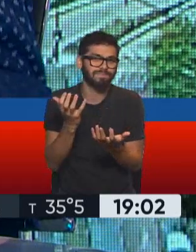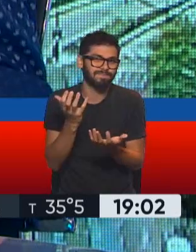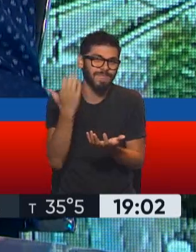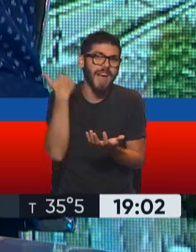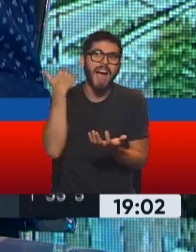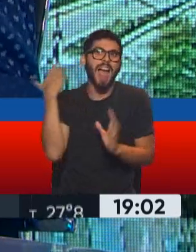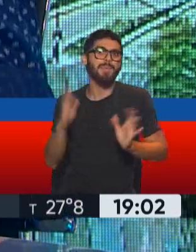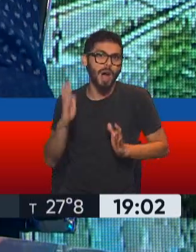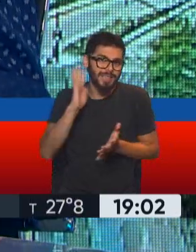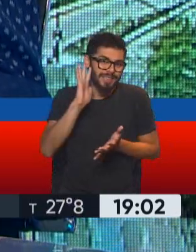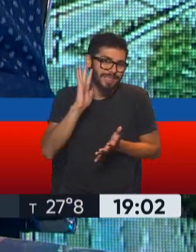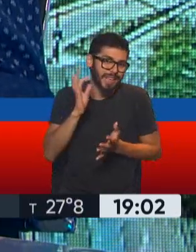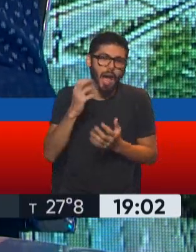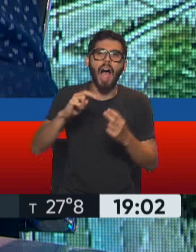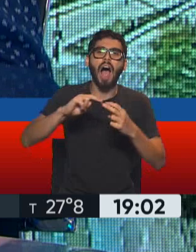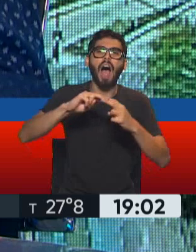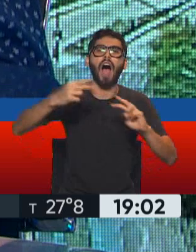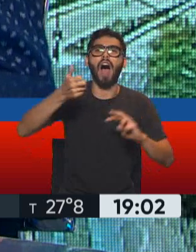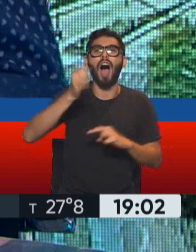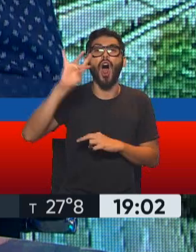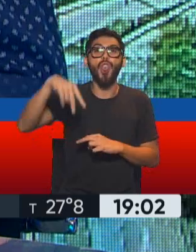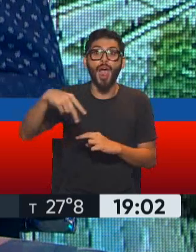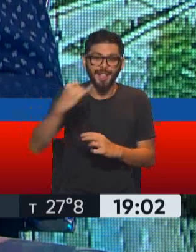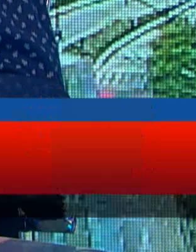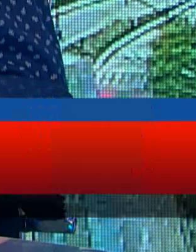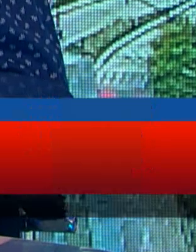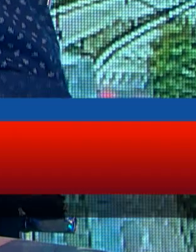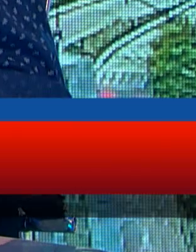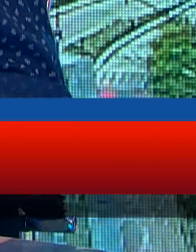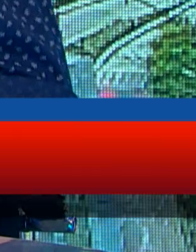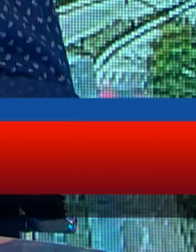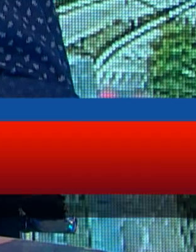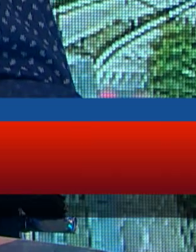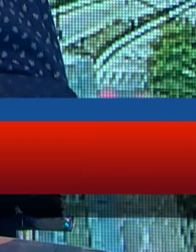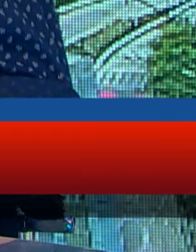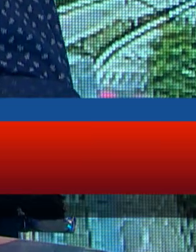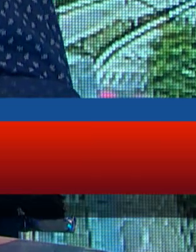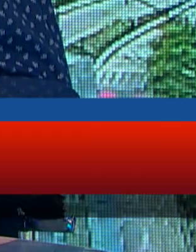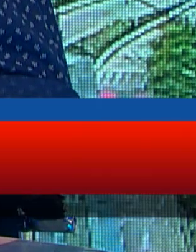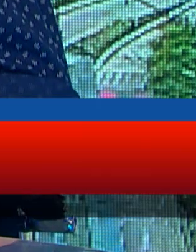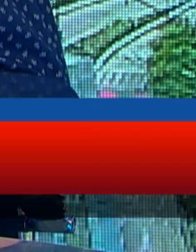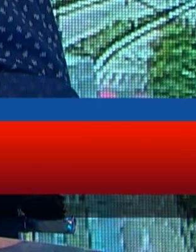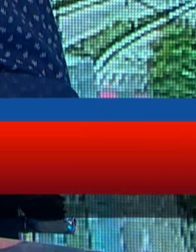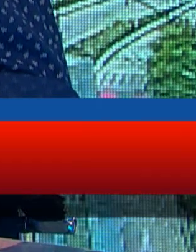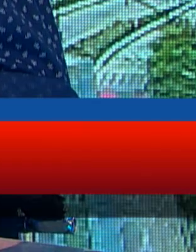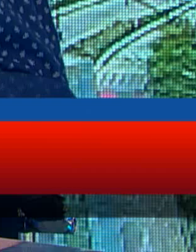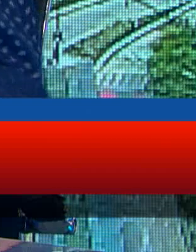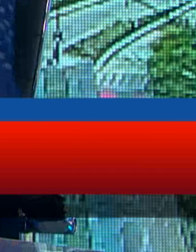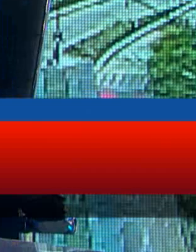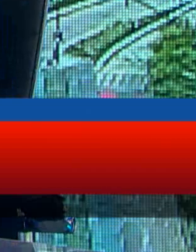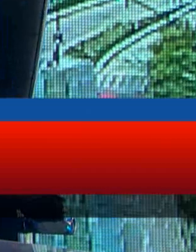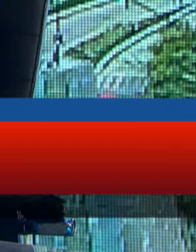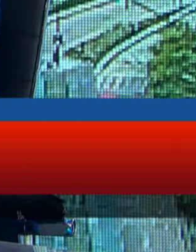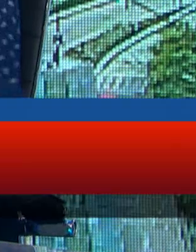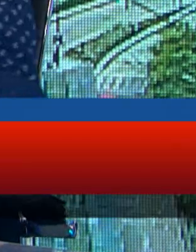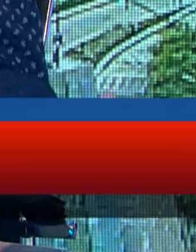esa época, el ADN y todas esas cosas, es absolutamente imposible fraguar un cuerpo.